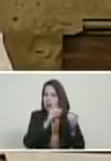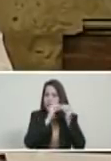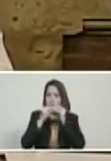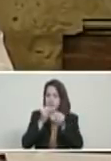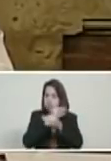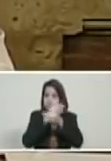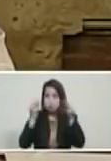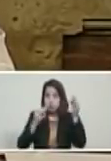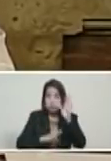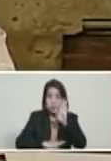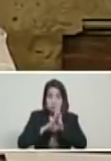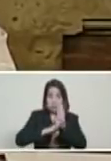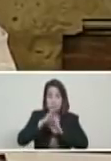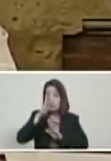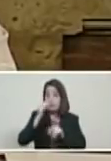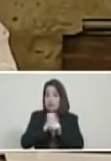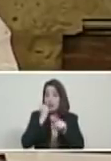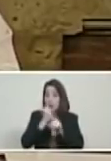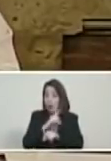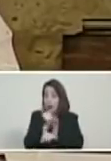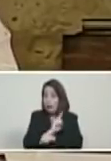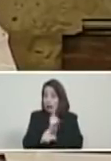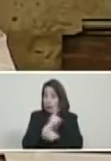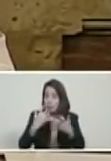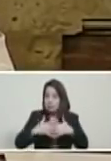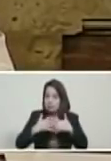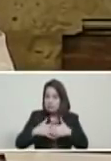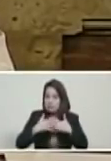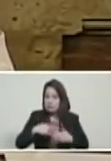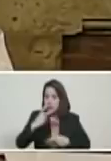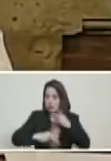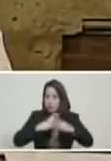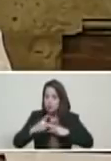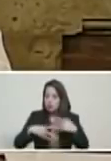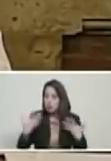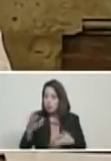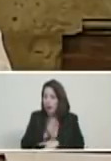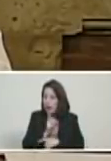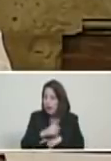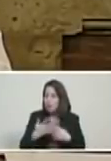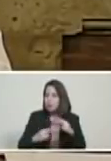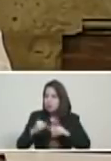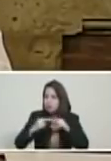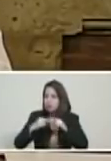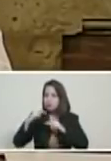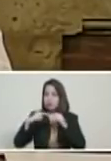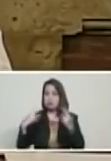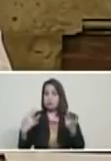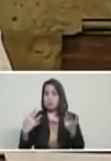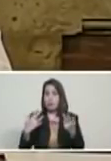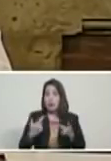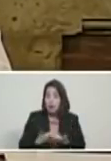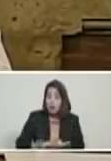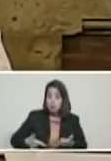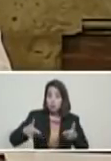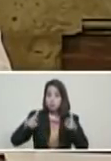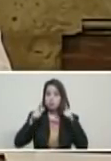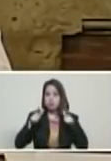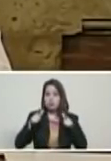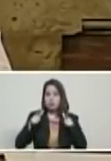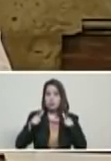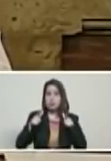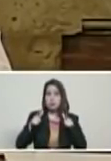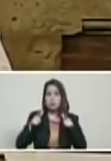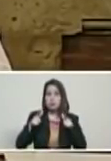y hacer más eficiente el tiempo de la instalación de las plantas. Esta planta permite liberarnos